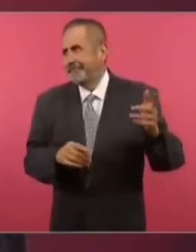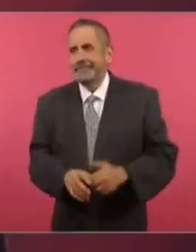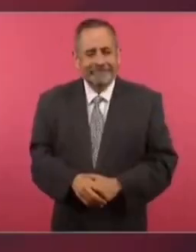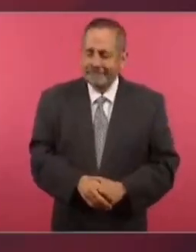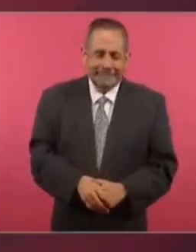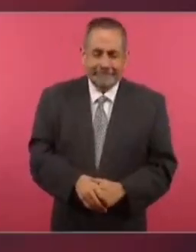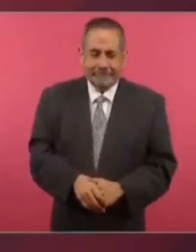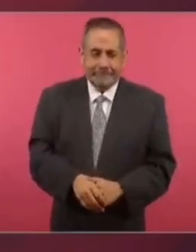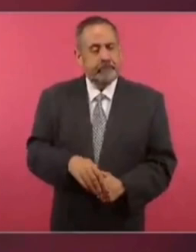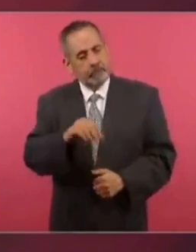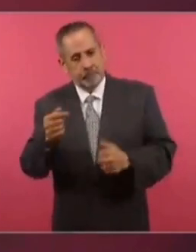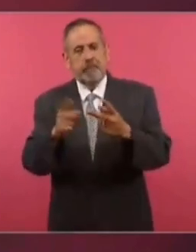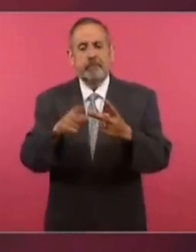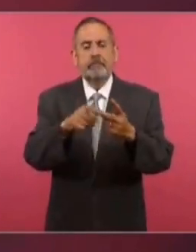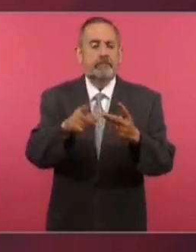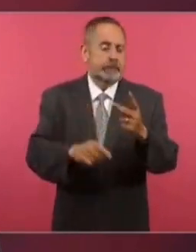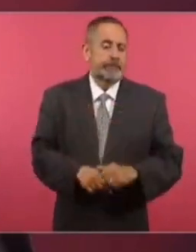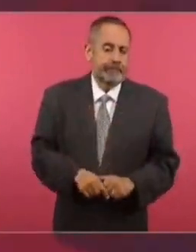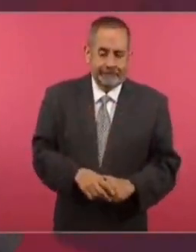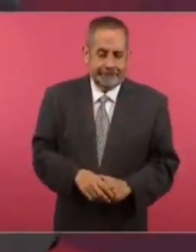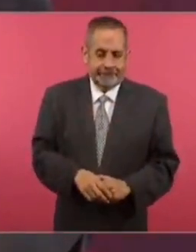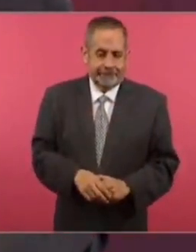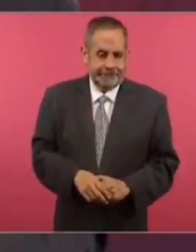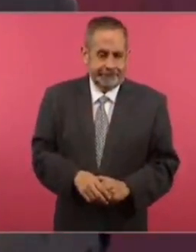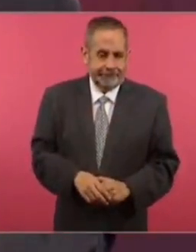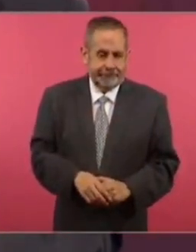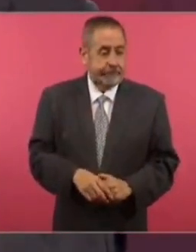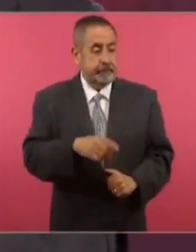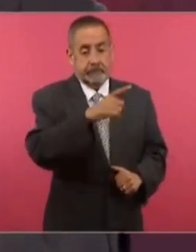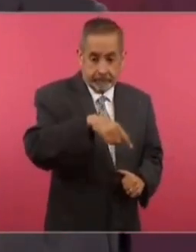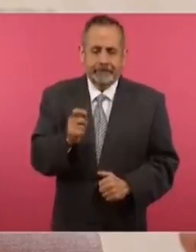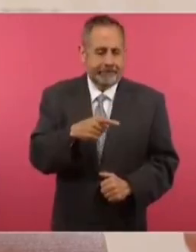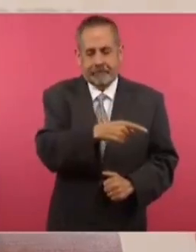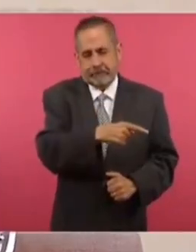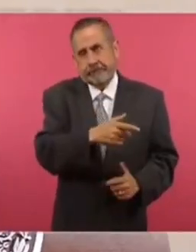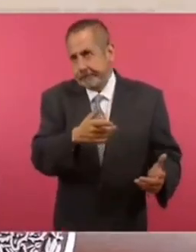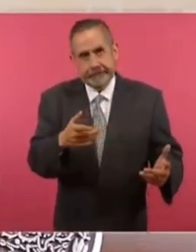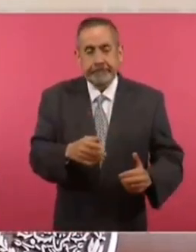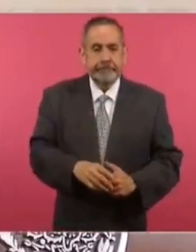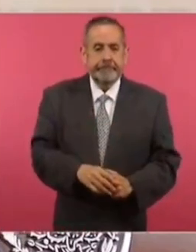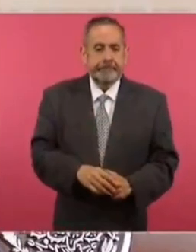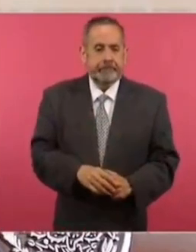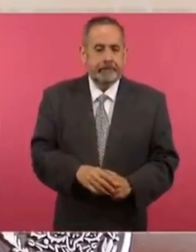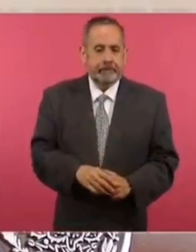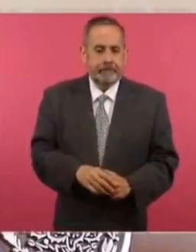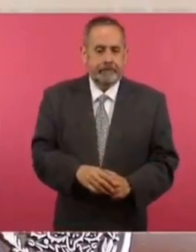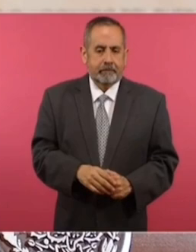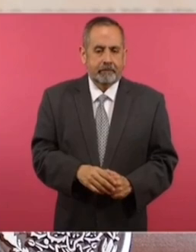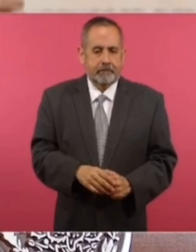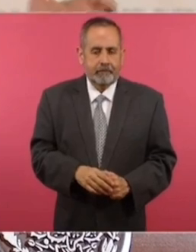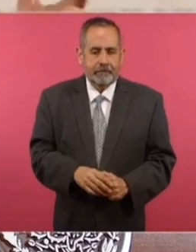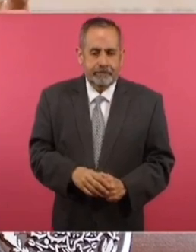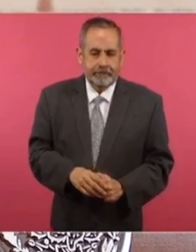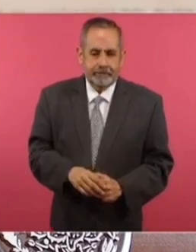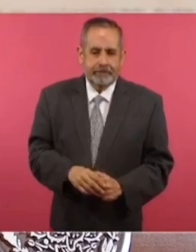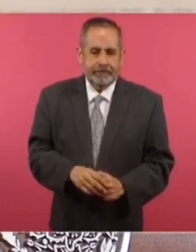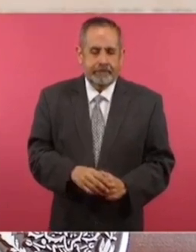desaparecidos. Lo otro es que quisieran que pudieran